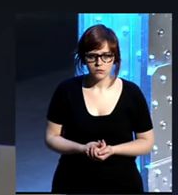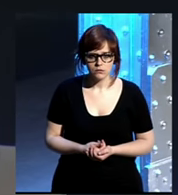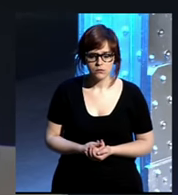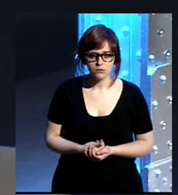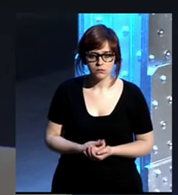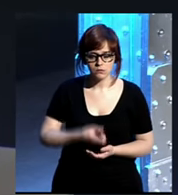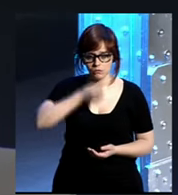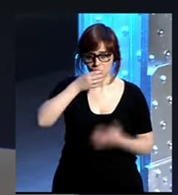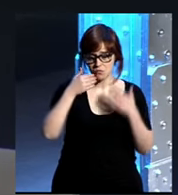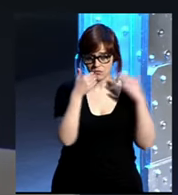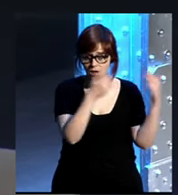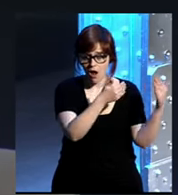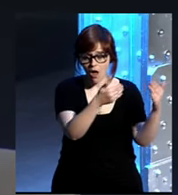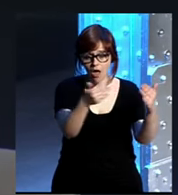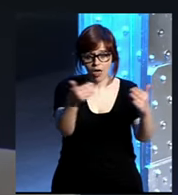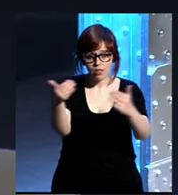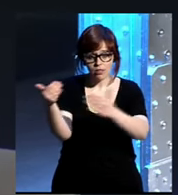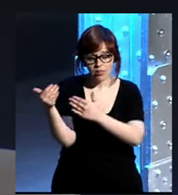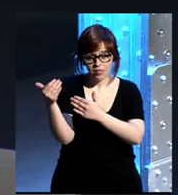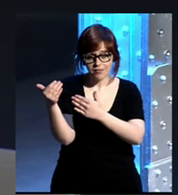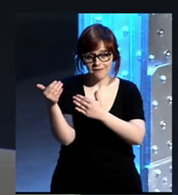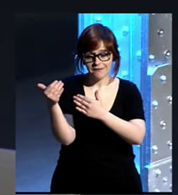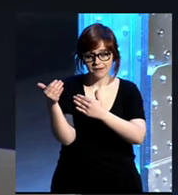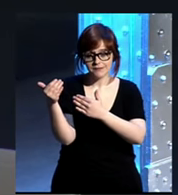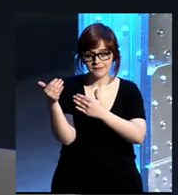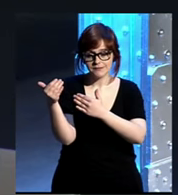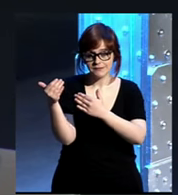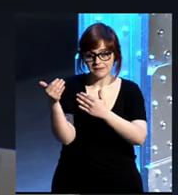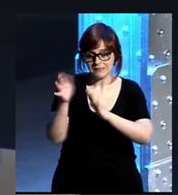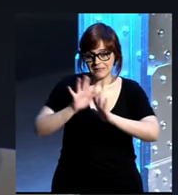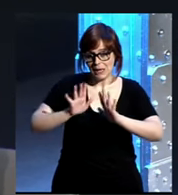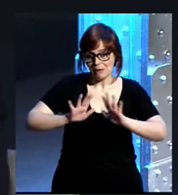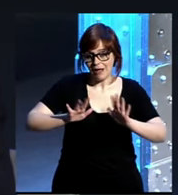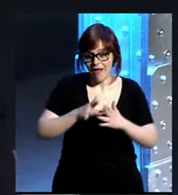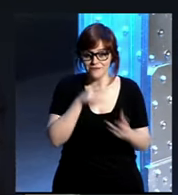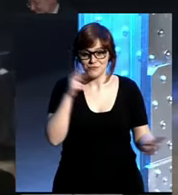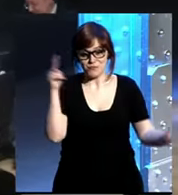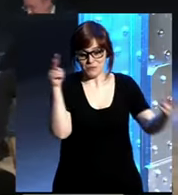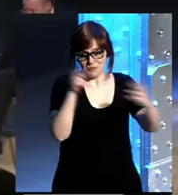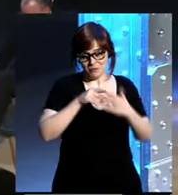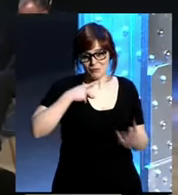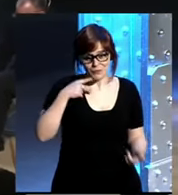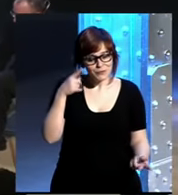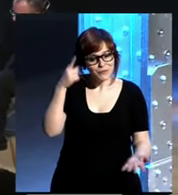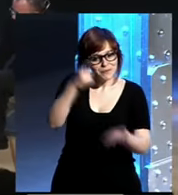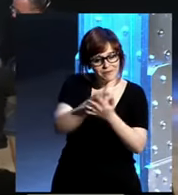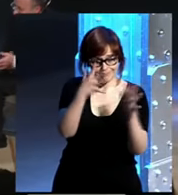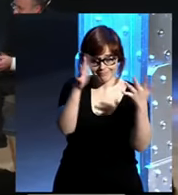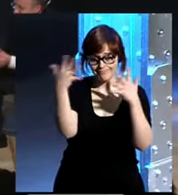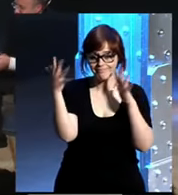Bueno, pues muchas gracias y nada más. Dar las gracias a todos. Gracias.